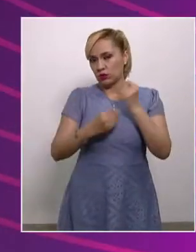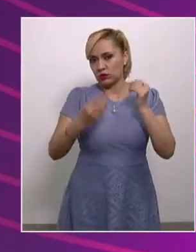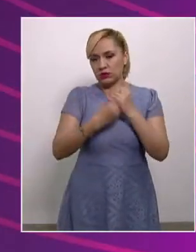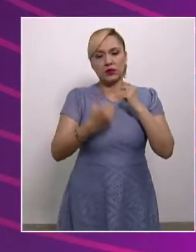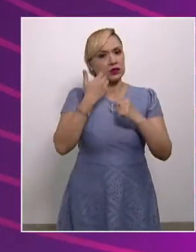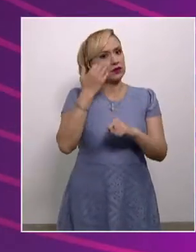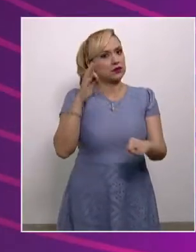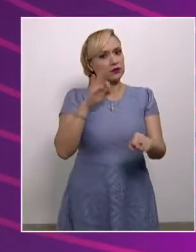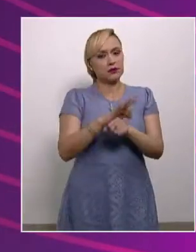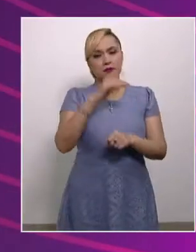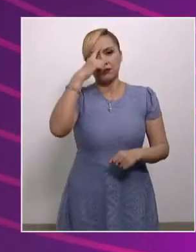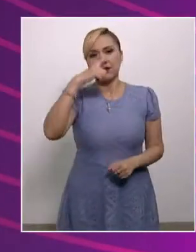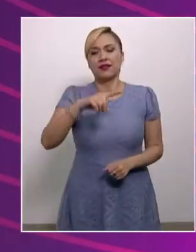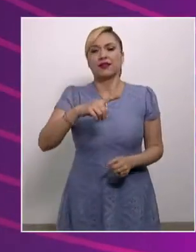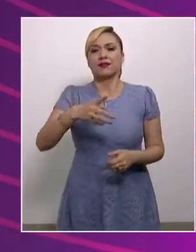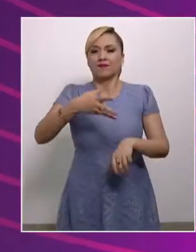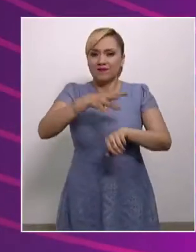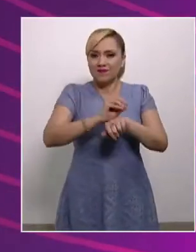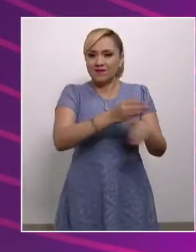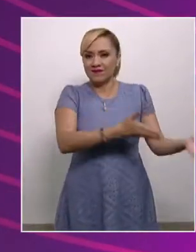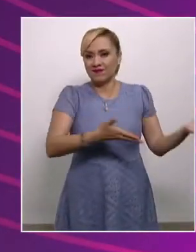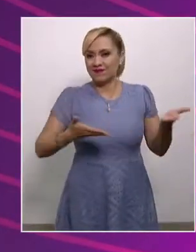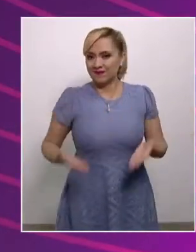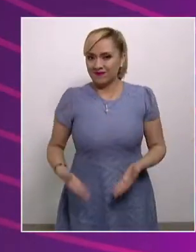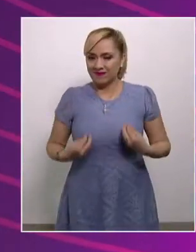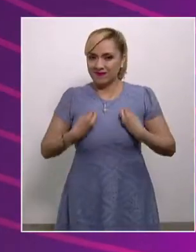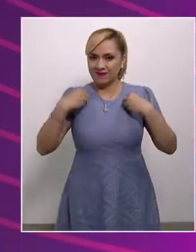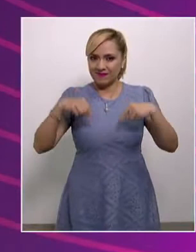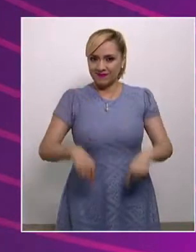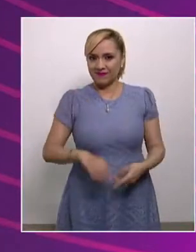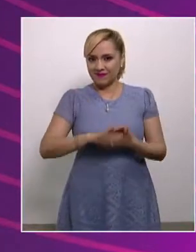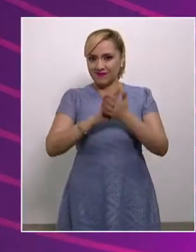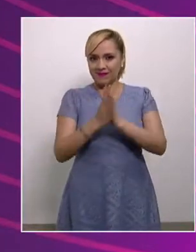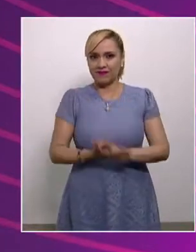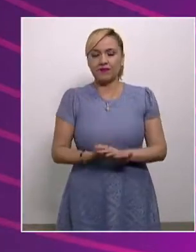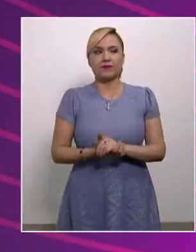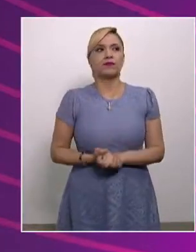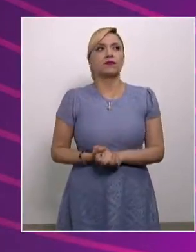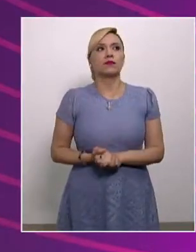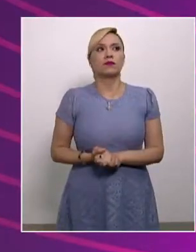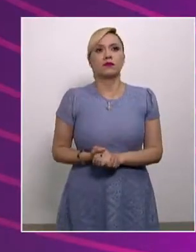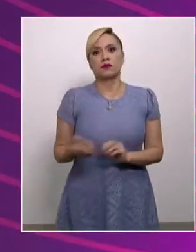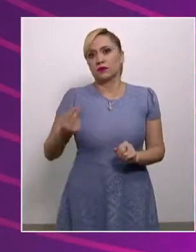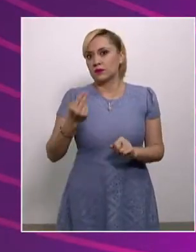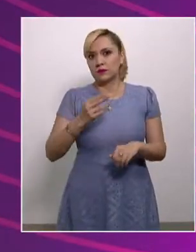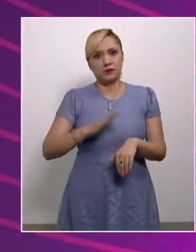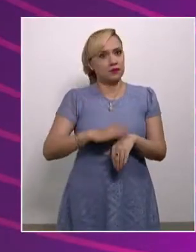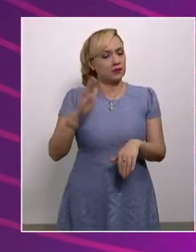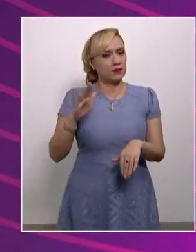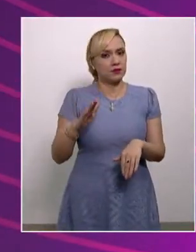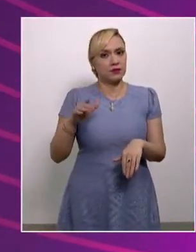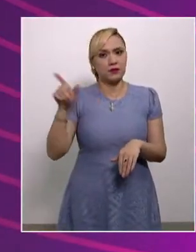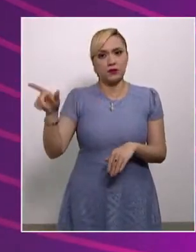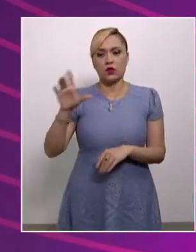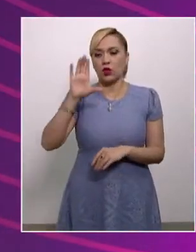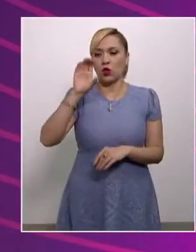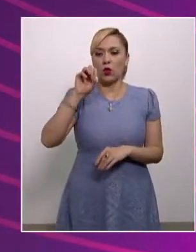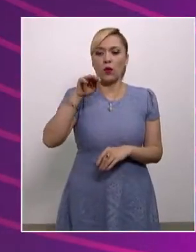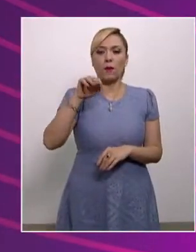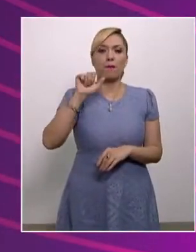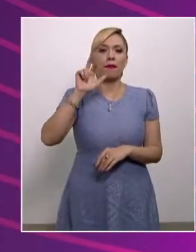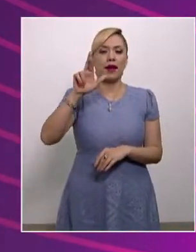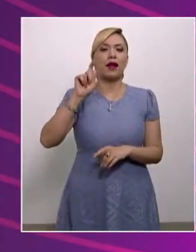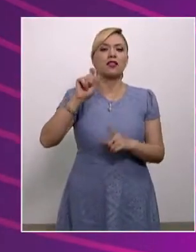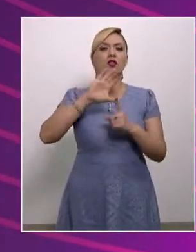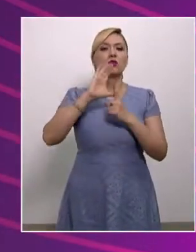asilo, ¿no? Es algo que en lo que estamos todo el tiempo pues tratando de fortalecer a la COMAR, que es la Comisión Mexicana de